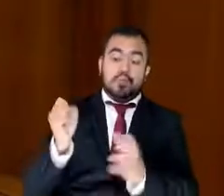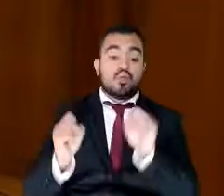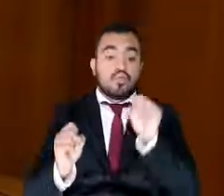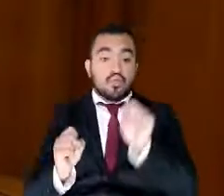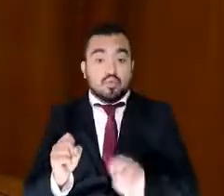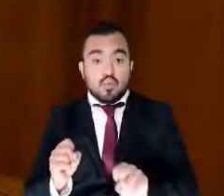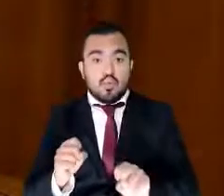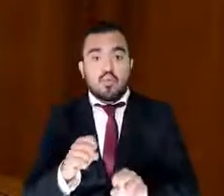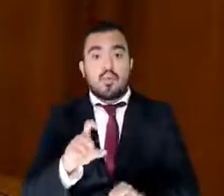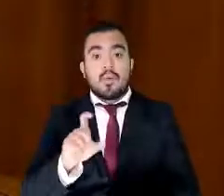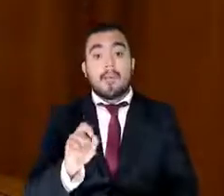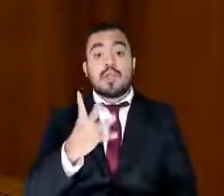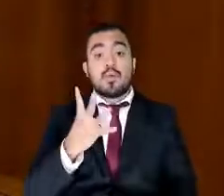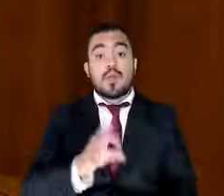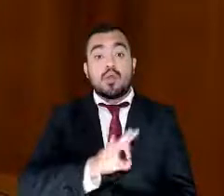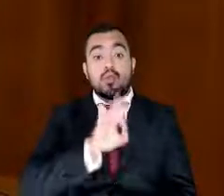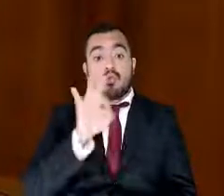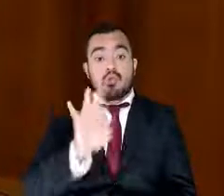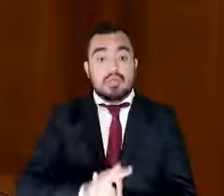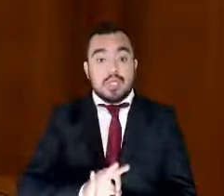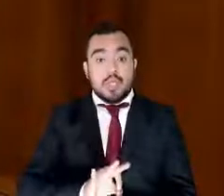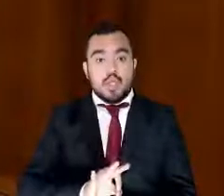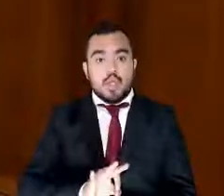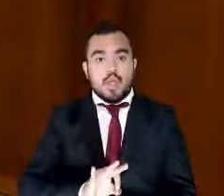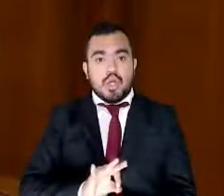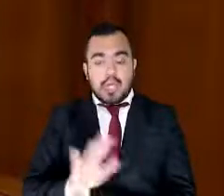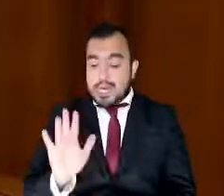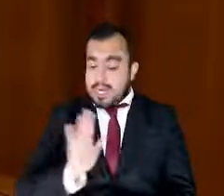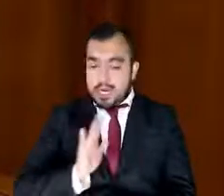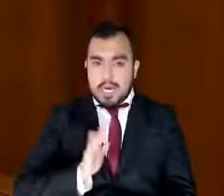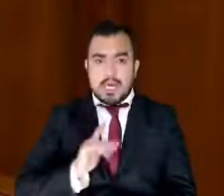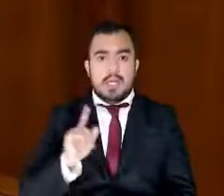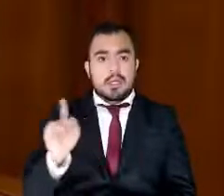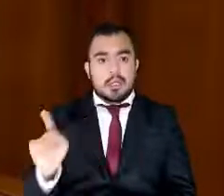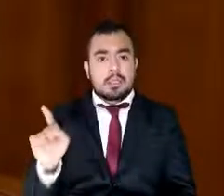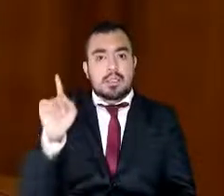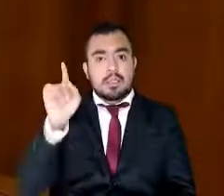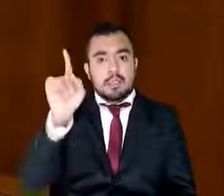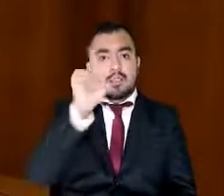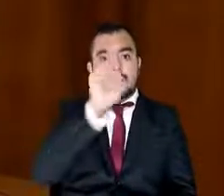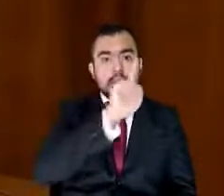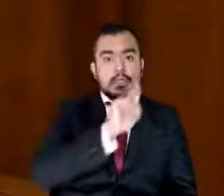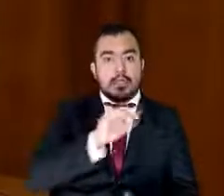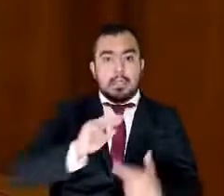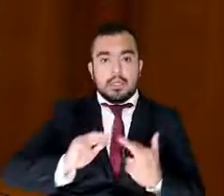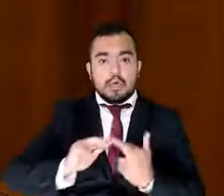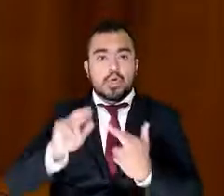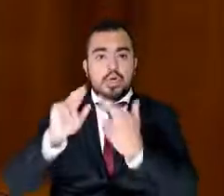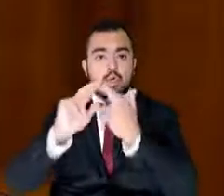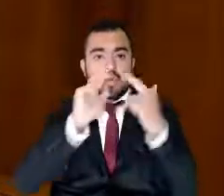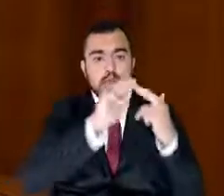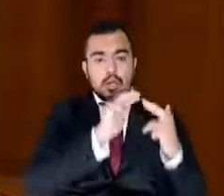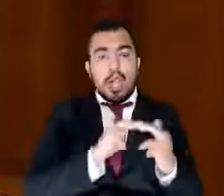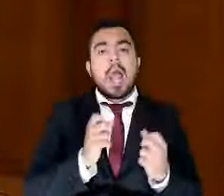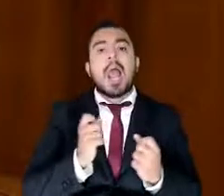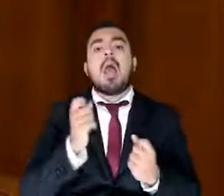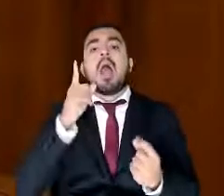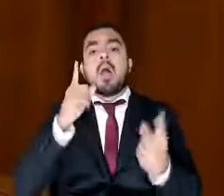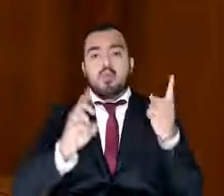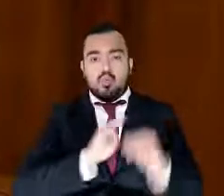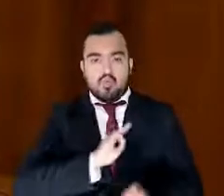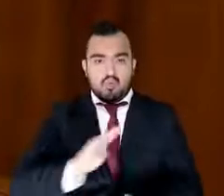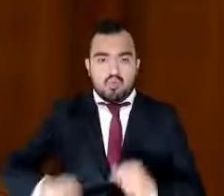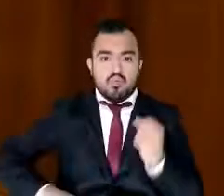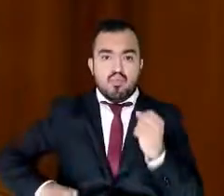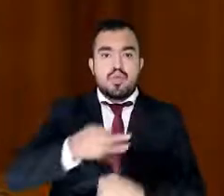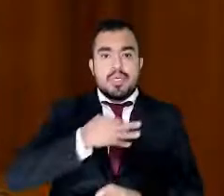del Estado tenemos el 24%. Y así nos podemos ir atendiendo cada una de las zonas. Evidentemente habrá algunos municipios